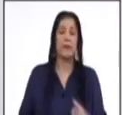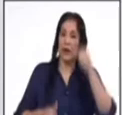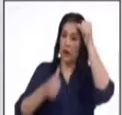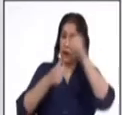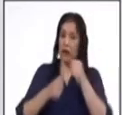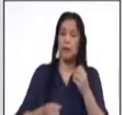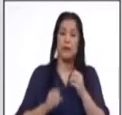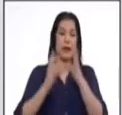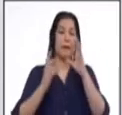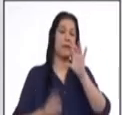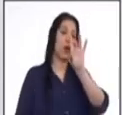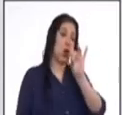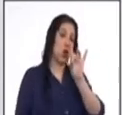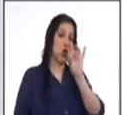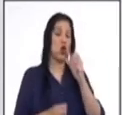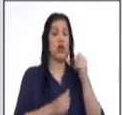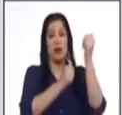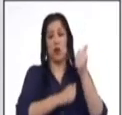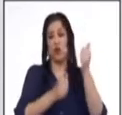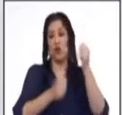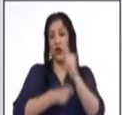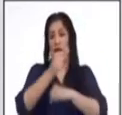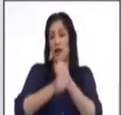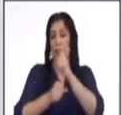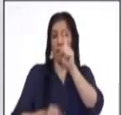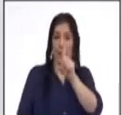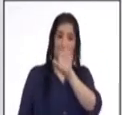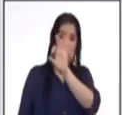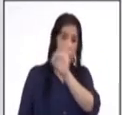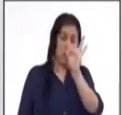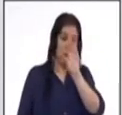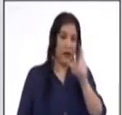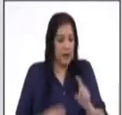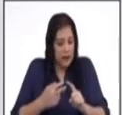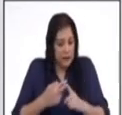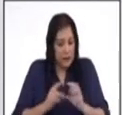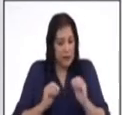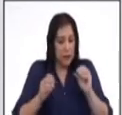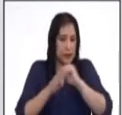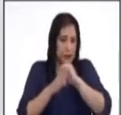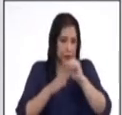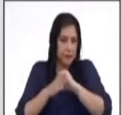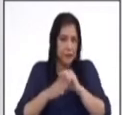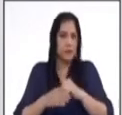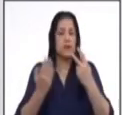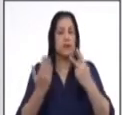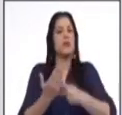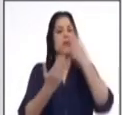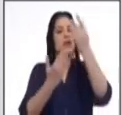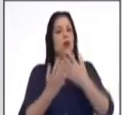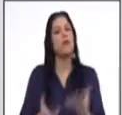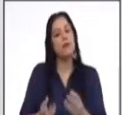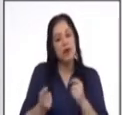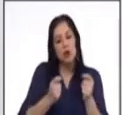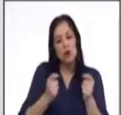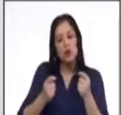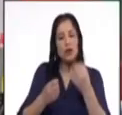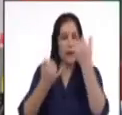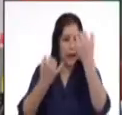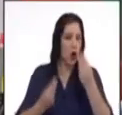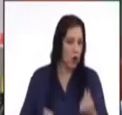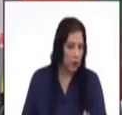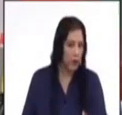el 8 de agosto de 1990 se inició la aplicación de un plan de estabilización